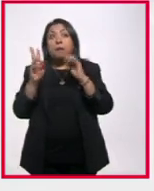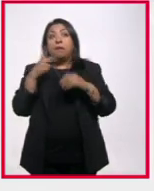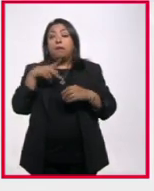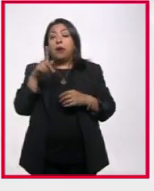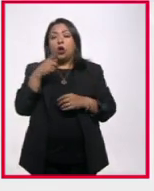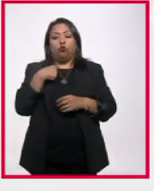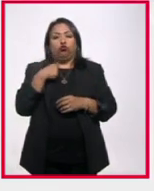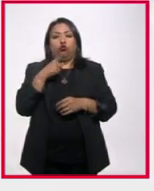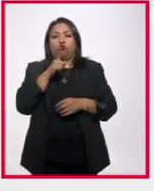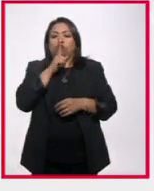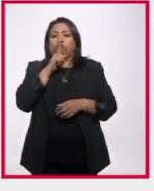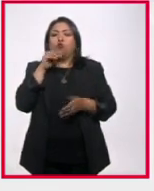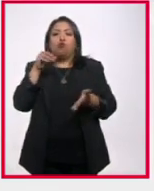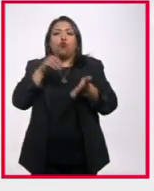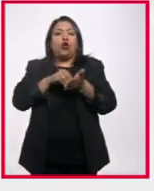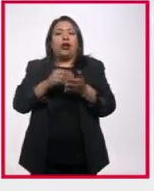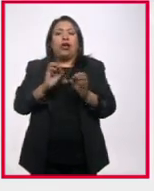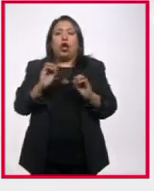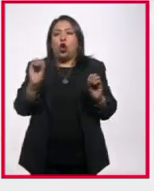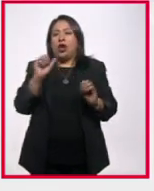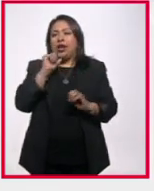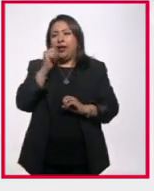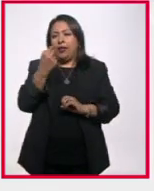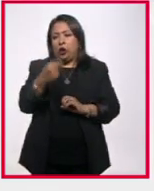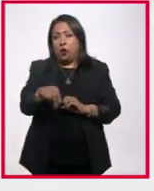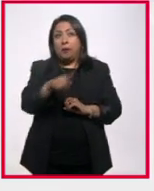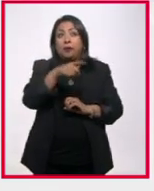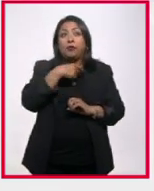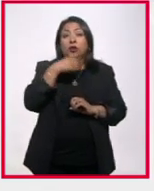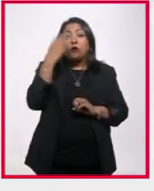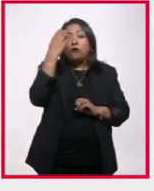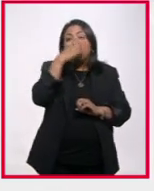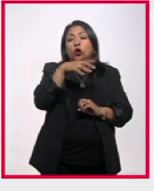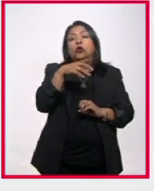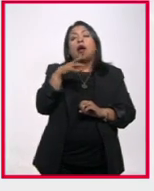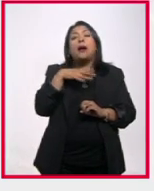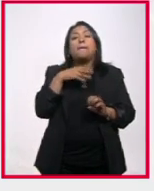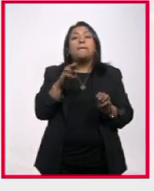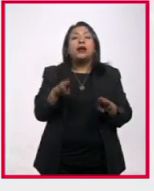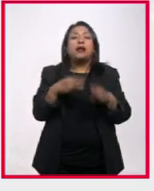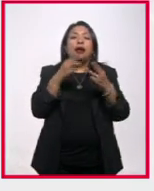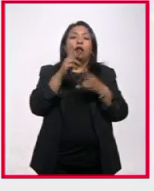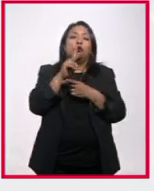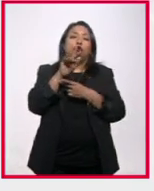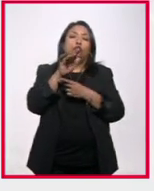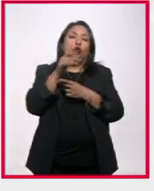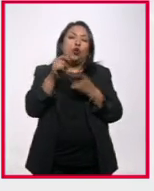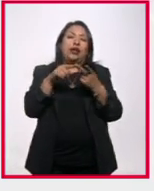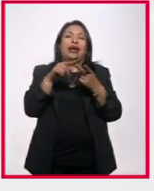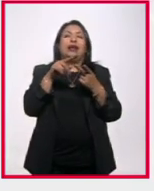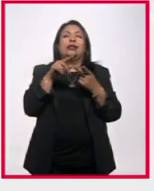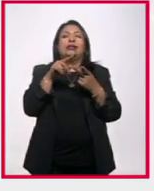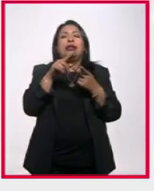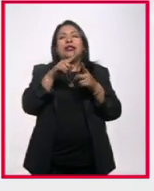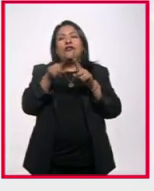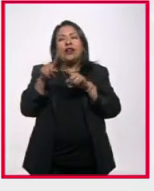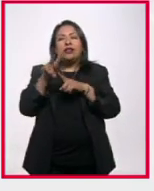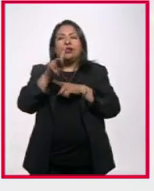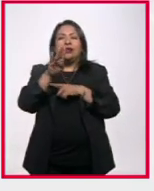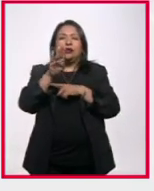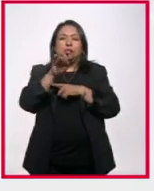manera anónima. Los retratos provienen originalmente de mercados de pulgas y bazares y pertenecen a